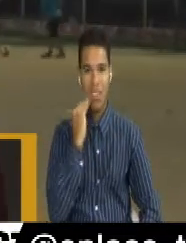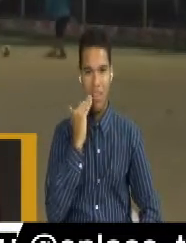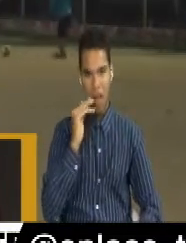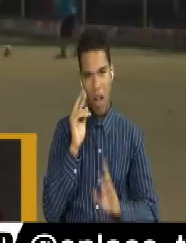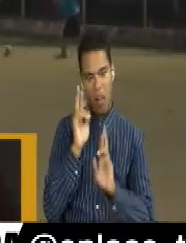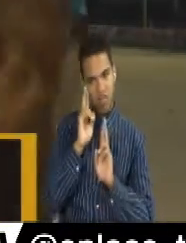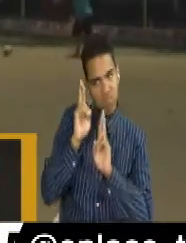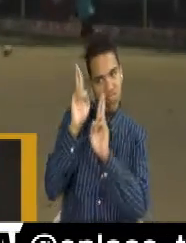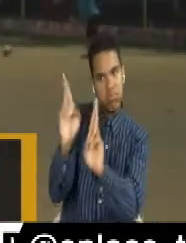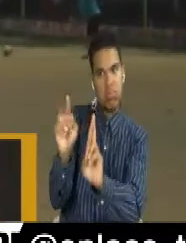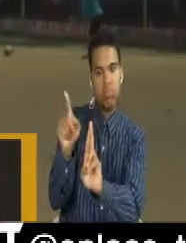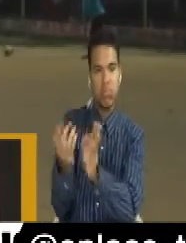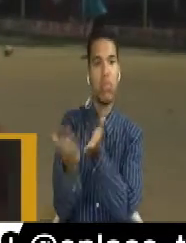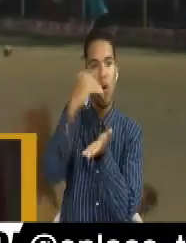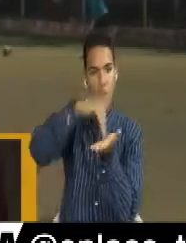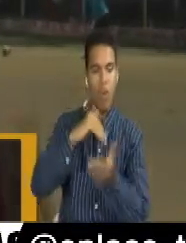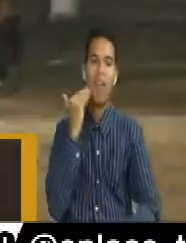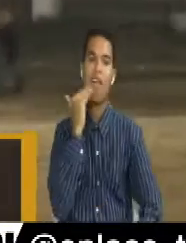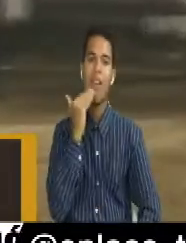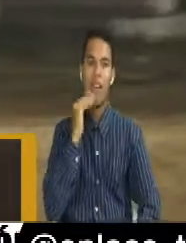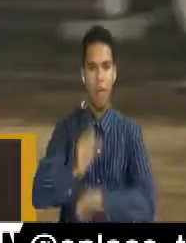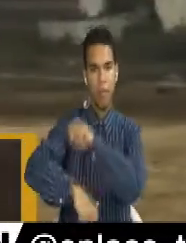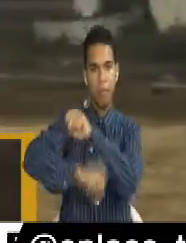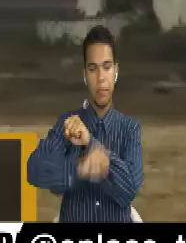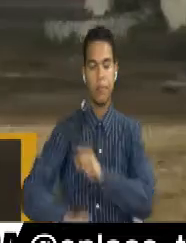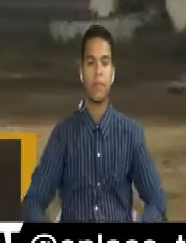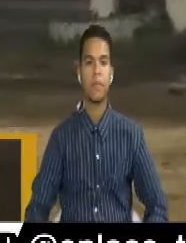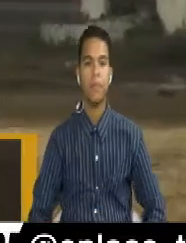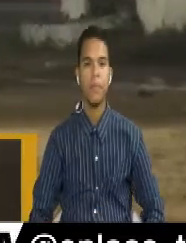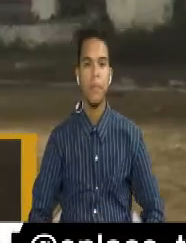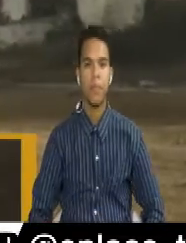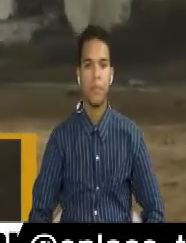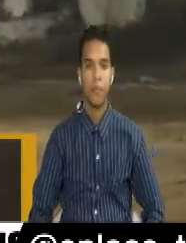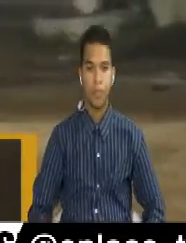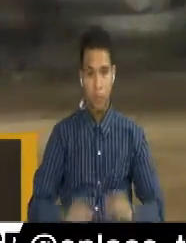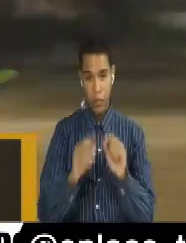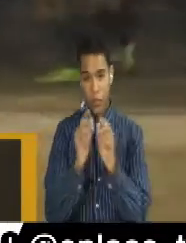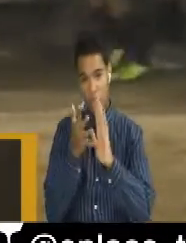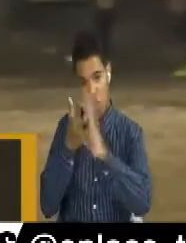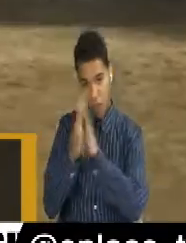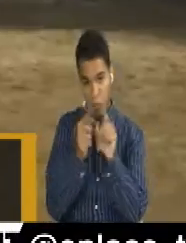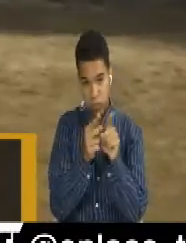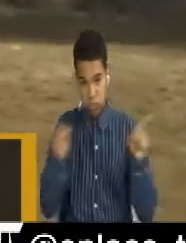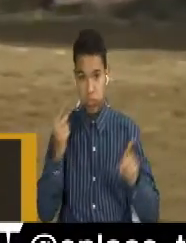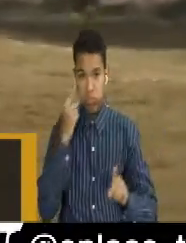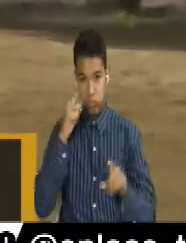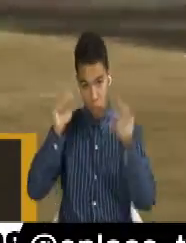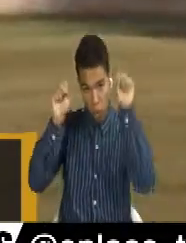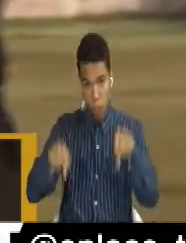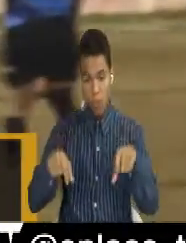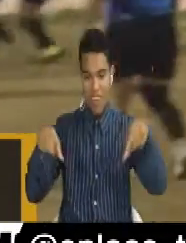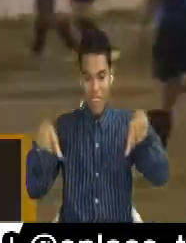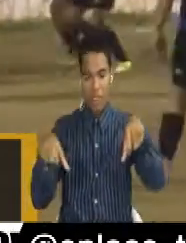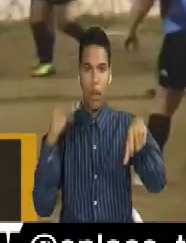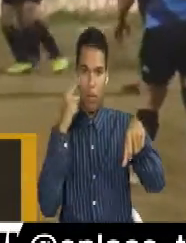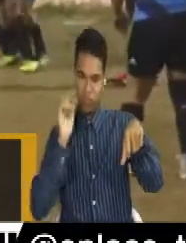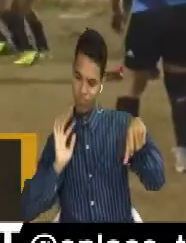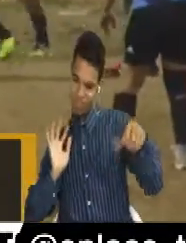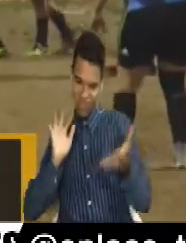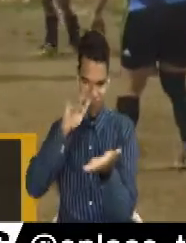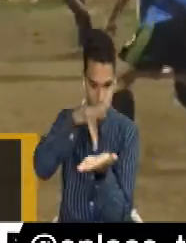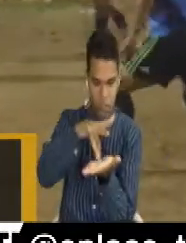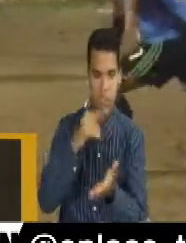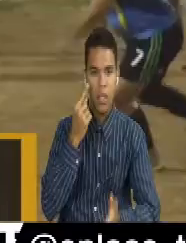porque quiero que vuelvan otra vez a la cancha de la Suela. Para mayor información pueden acercarse a la cancha y llegar donde el Chifrin, quien